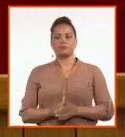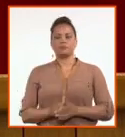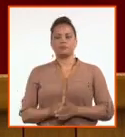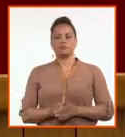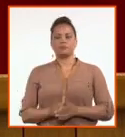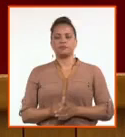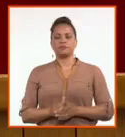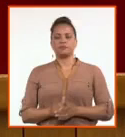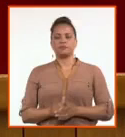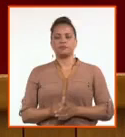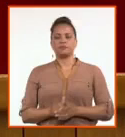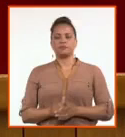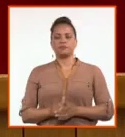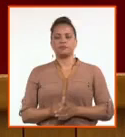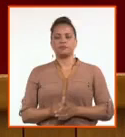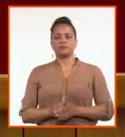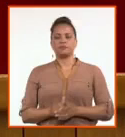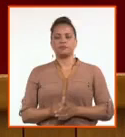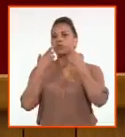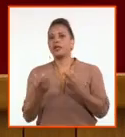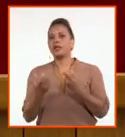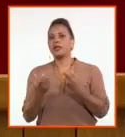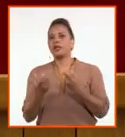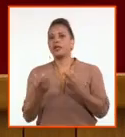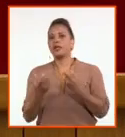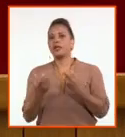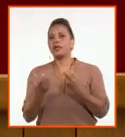Por eso es tan importante que en la evaluación del